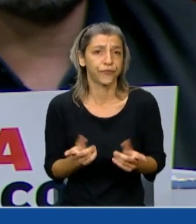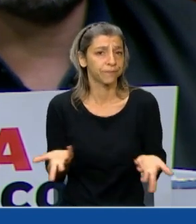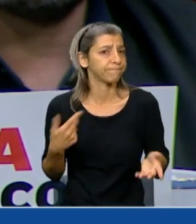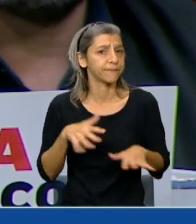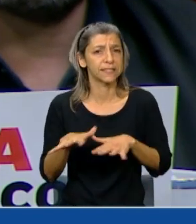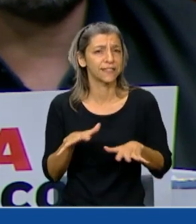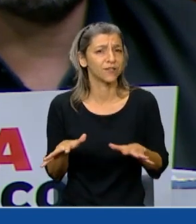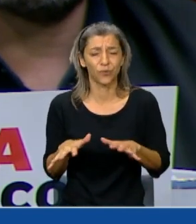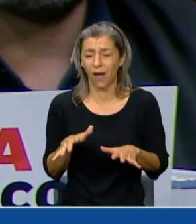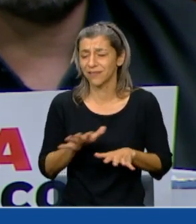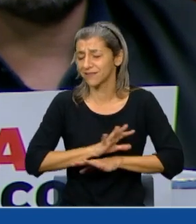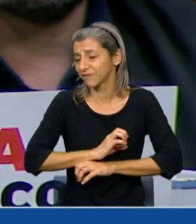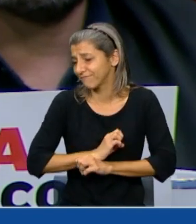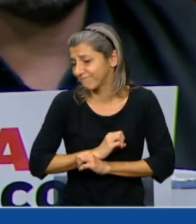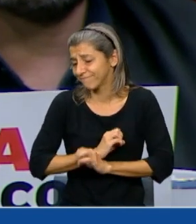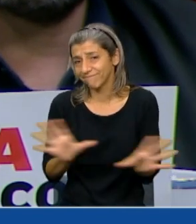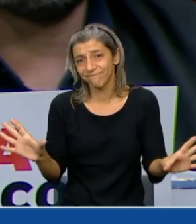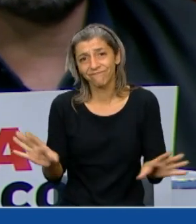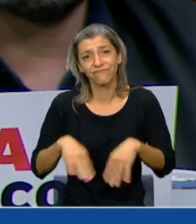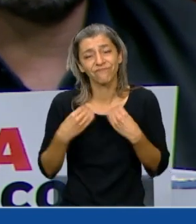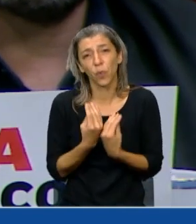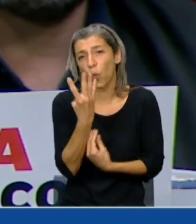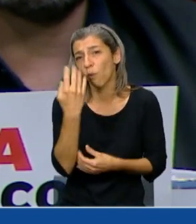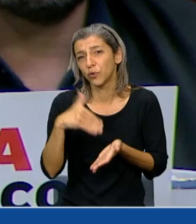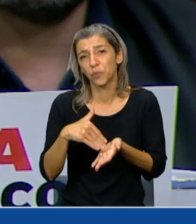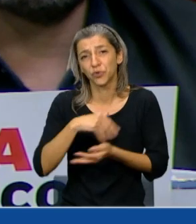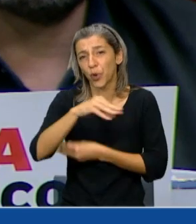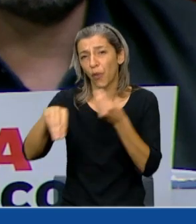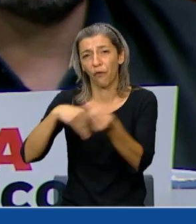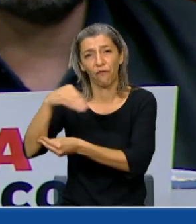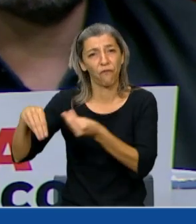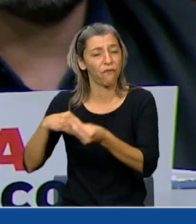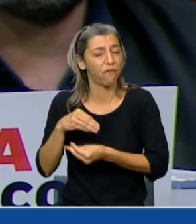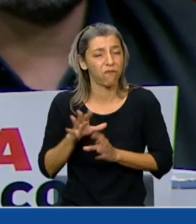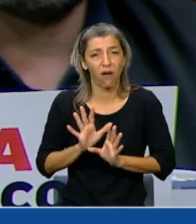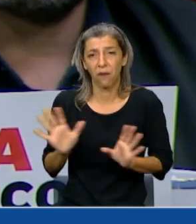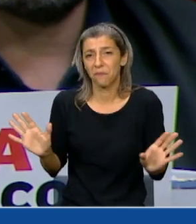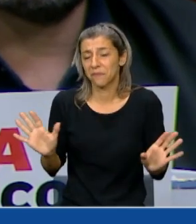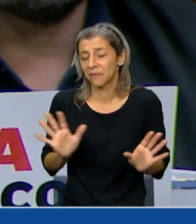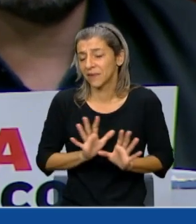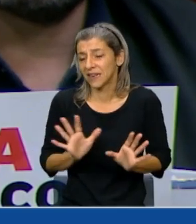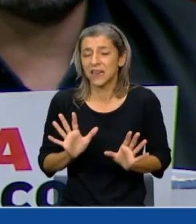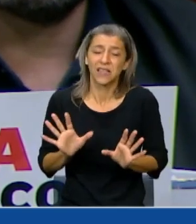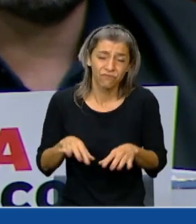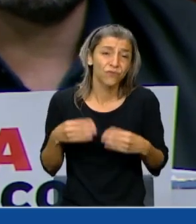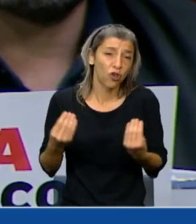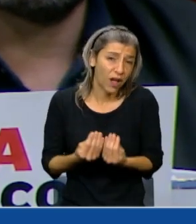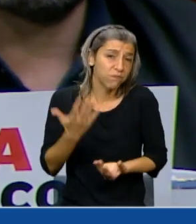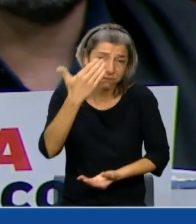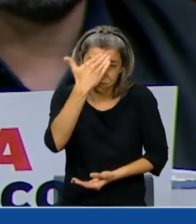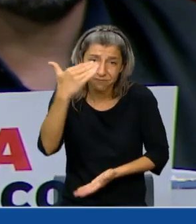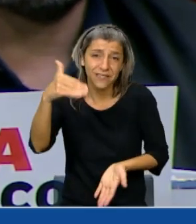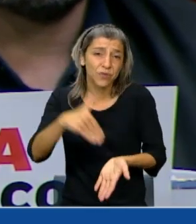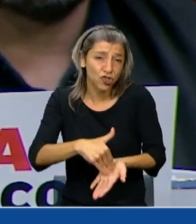habitacional gravísima, alrededor de 4 millones de familias, lo cual quiere decir que alrededor de 15 millones